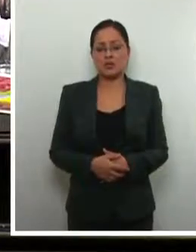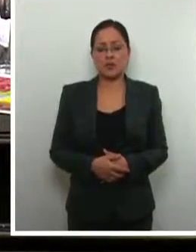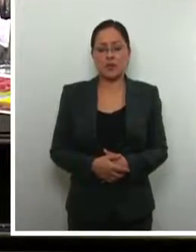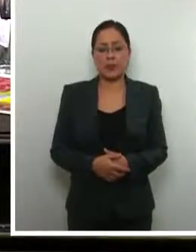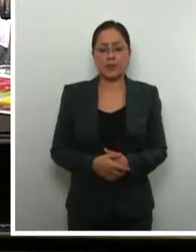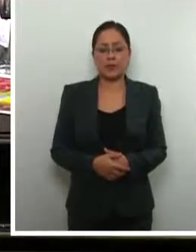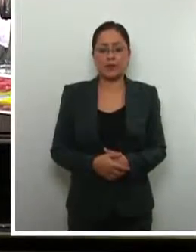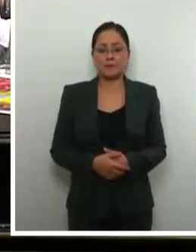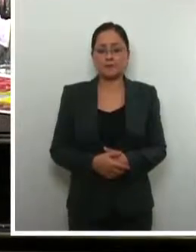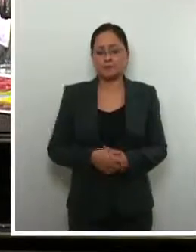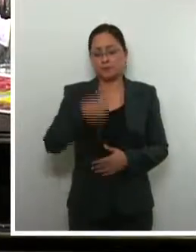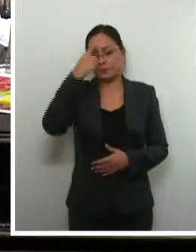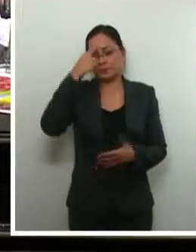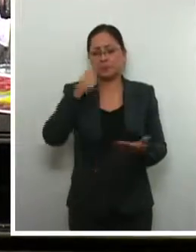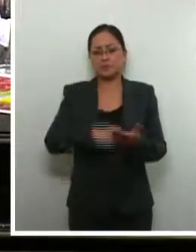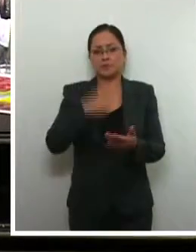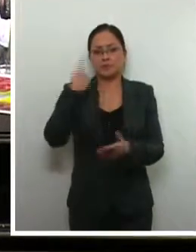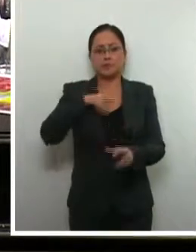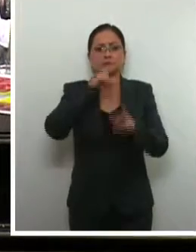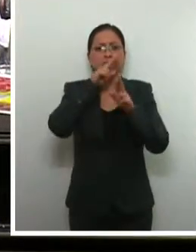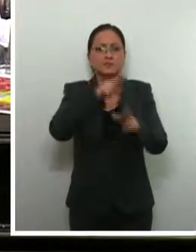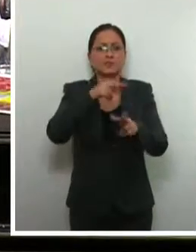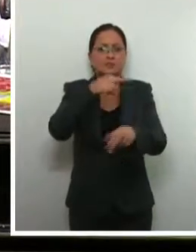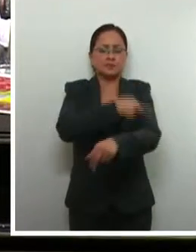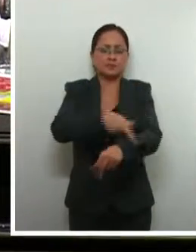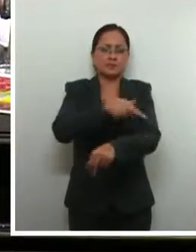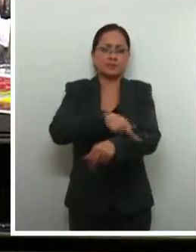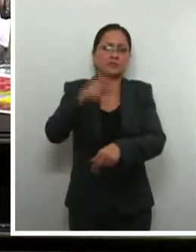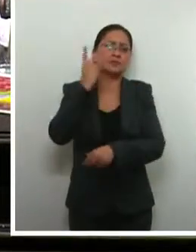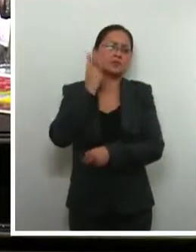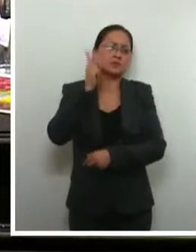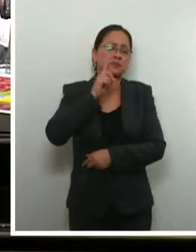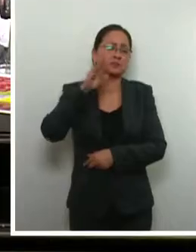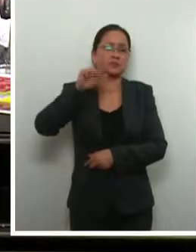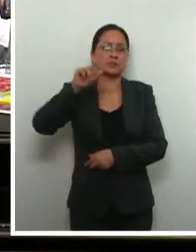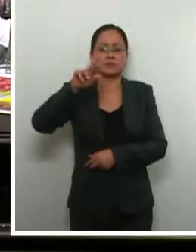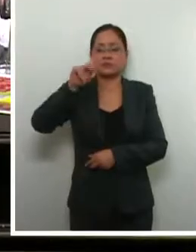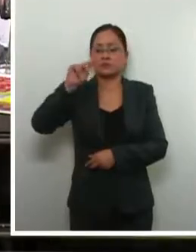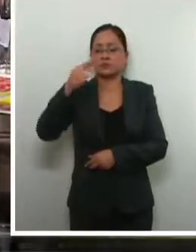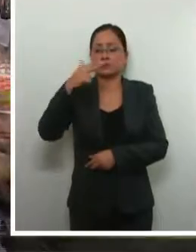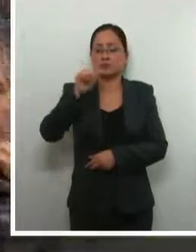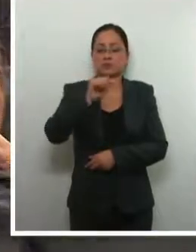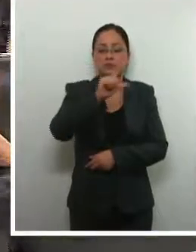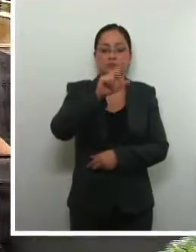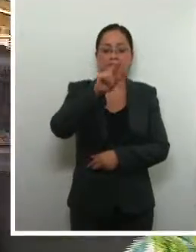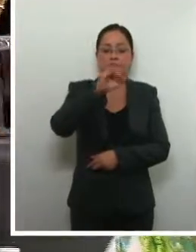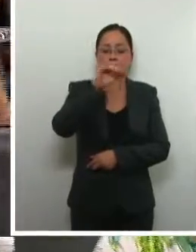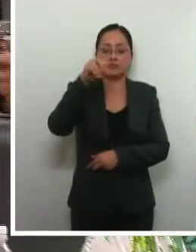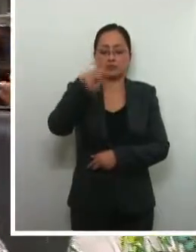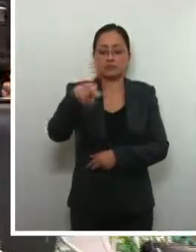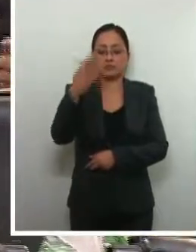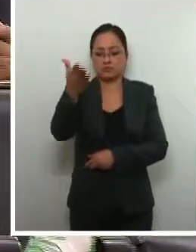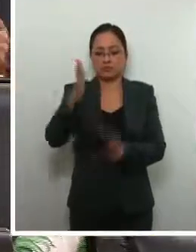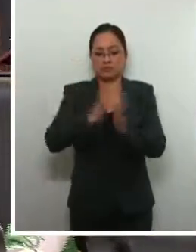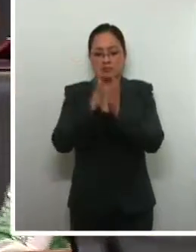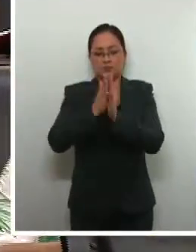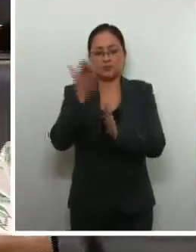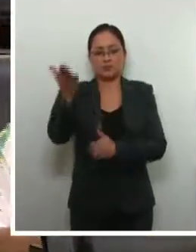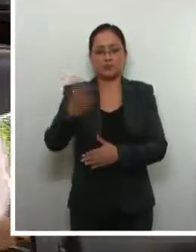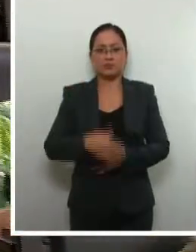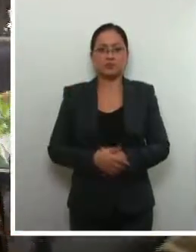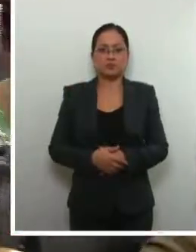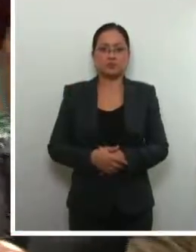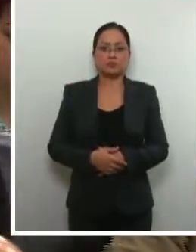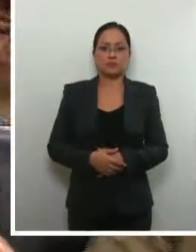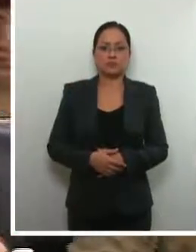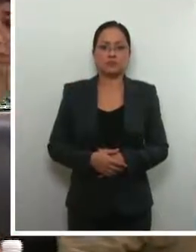Solicitado, y creo que ayudaría a ilustrar esta situación, la diputada Berta Luján, que ha sido contralora